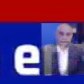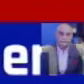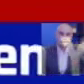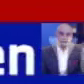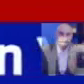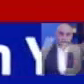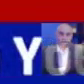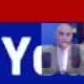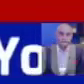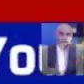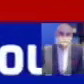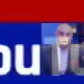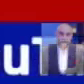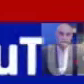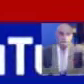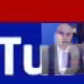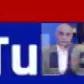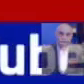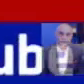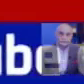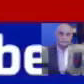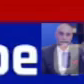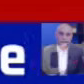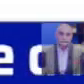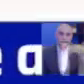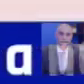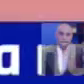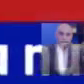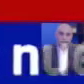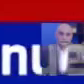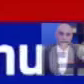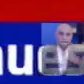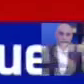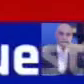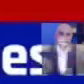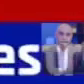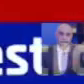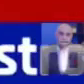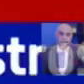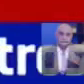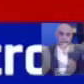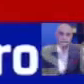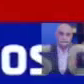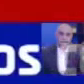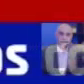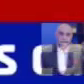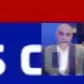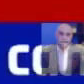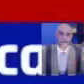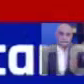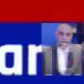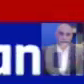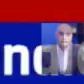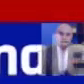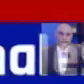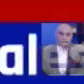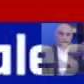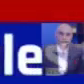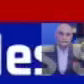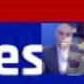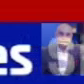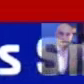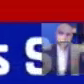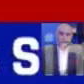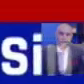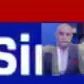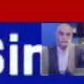también, se ha equivocado. Y el que diga que no se ha equivocado, que por favor me salte para